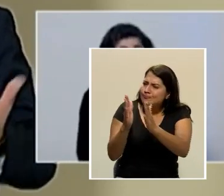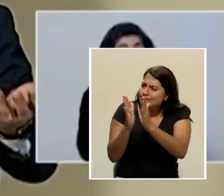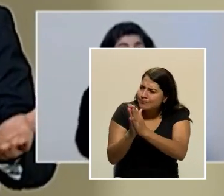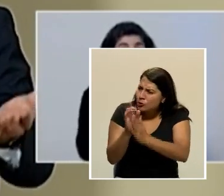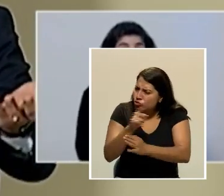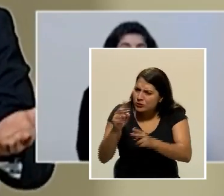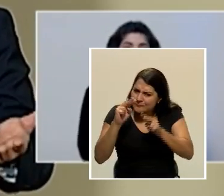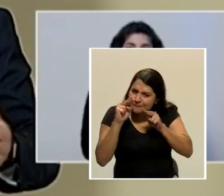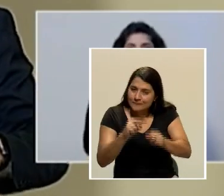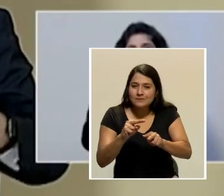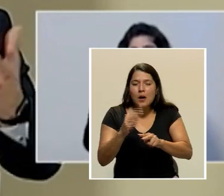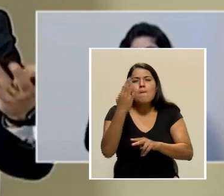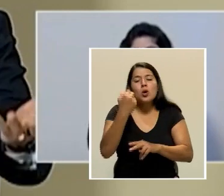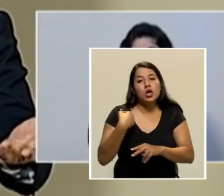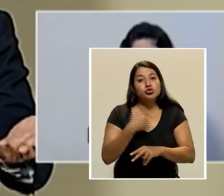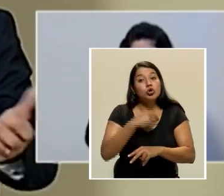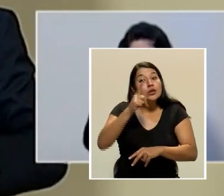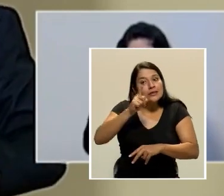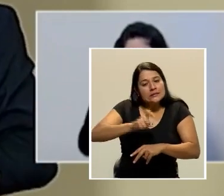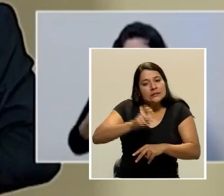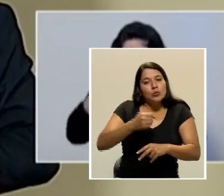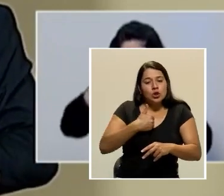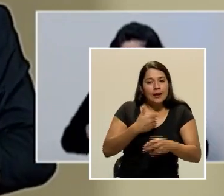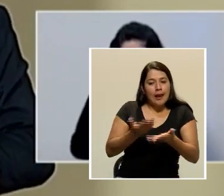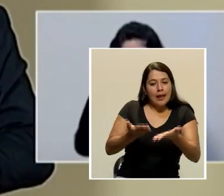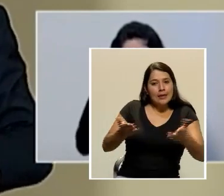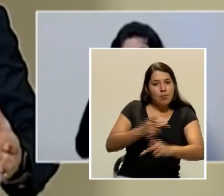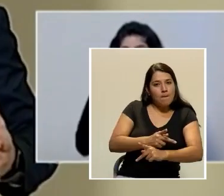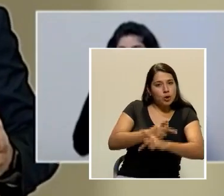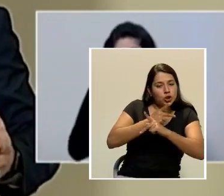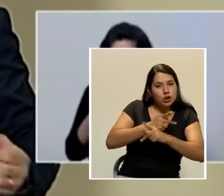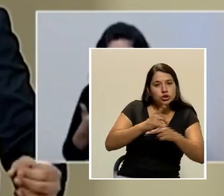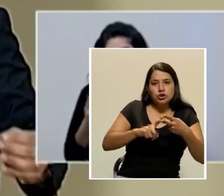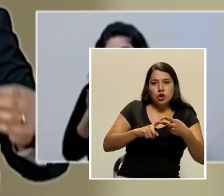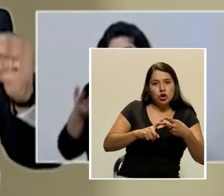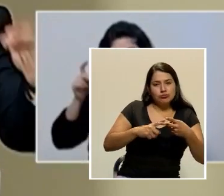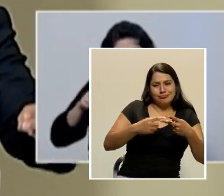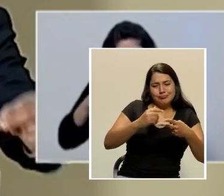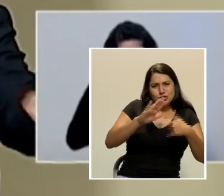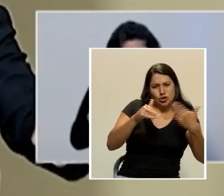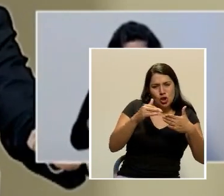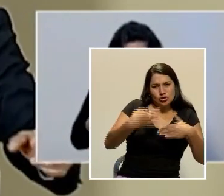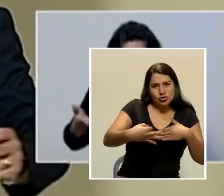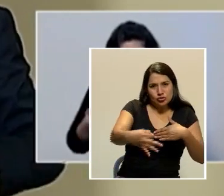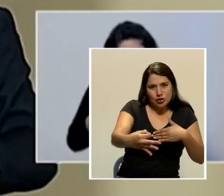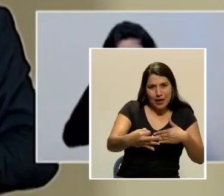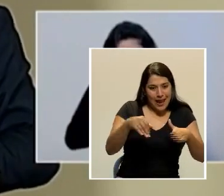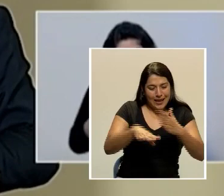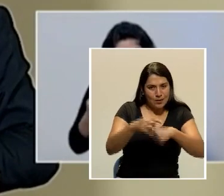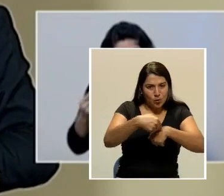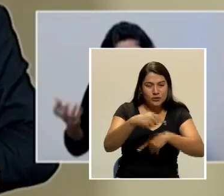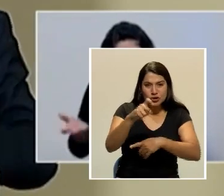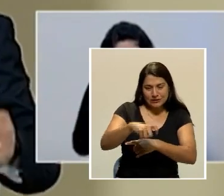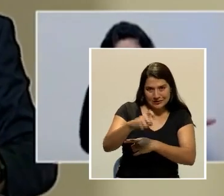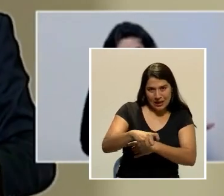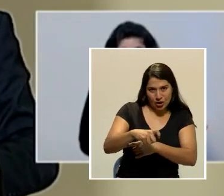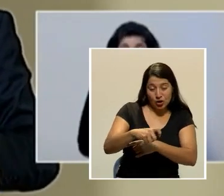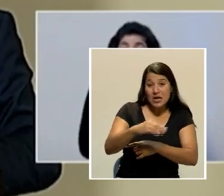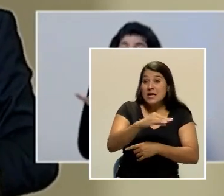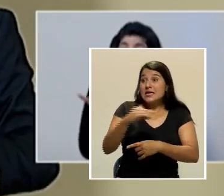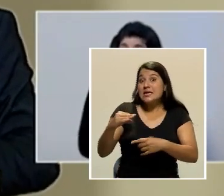insumos y de muchas compras en muchos casos que se tienen que hacer por mecanismos de emergencia. Les he pedido que entonces